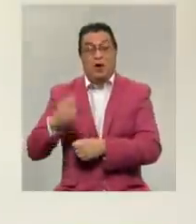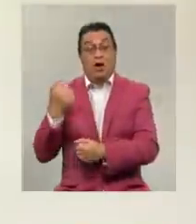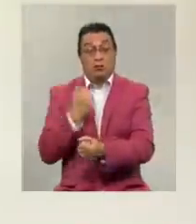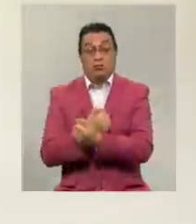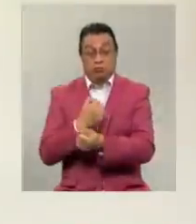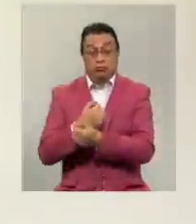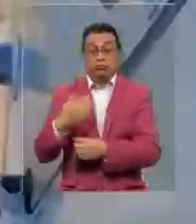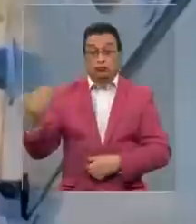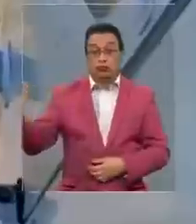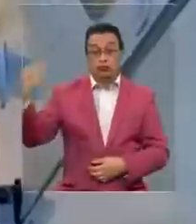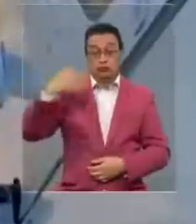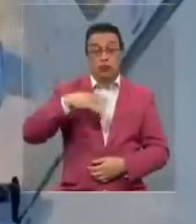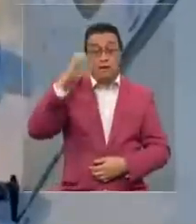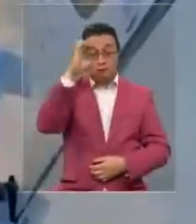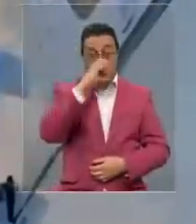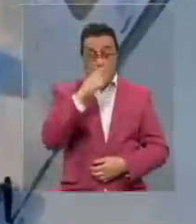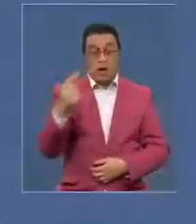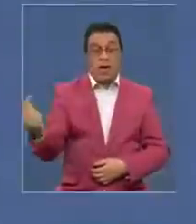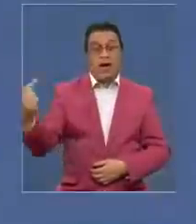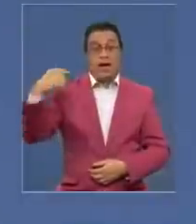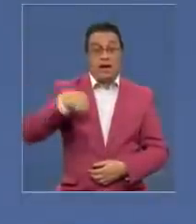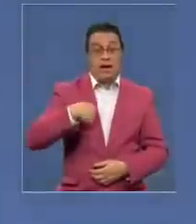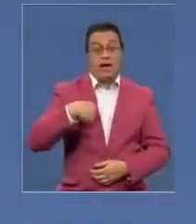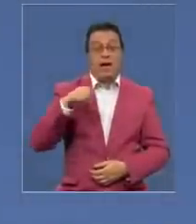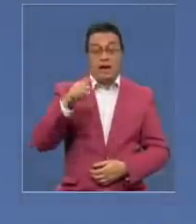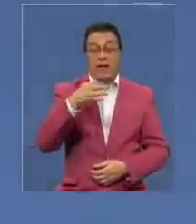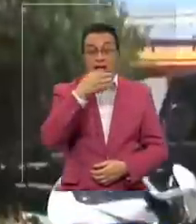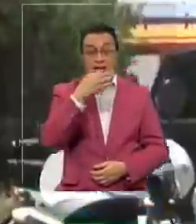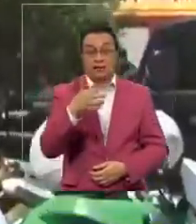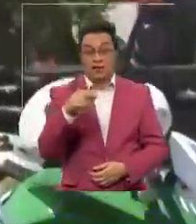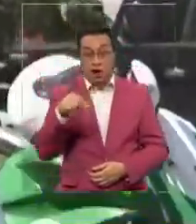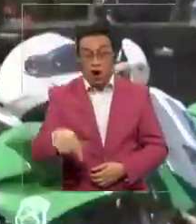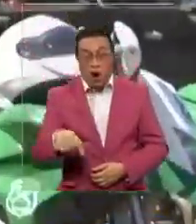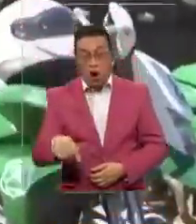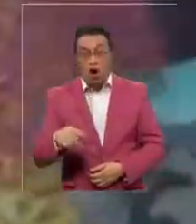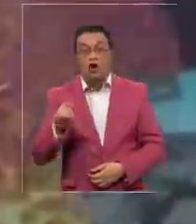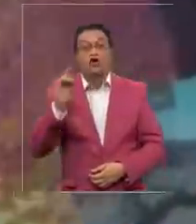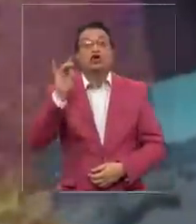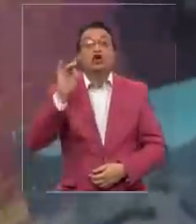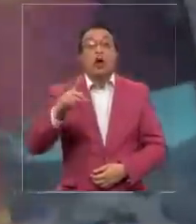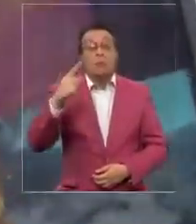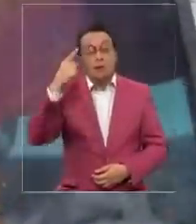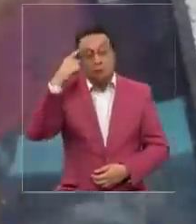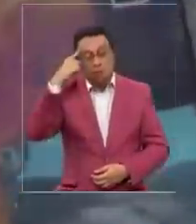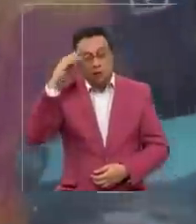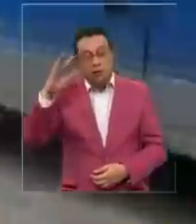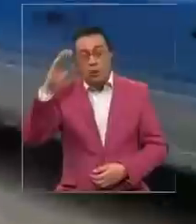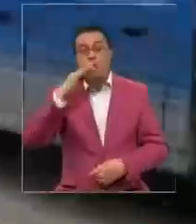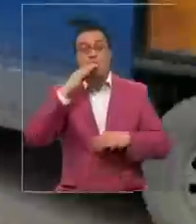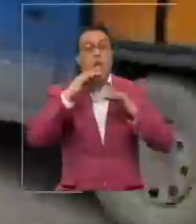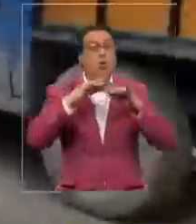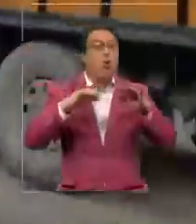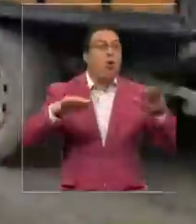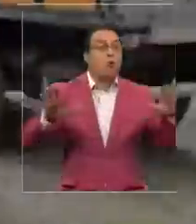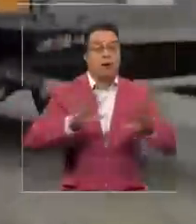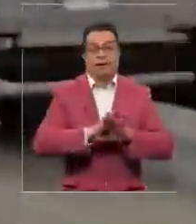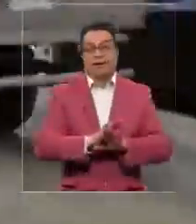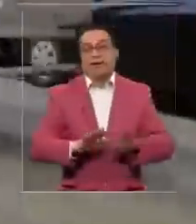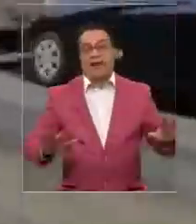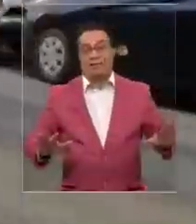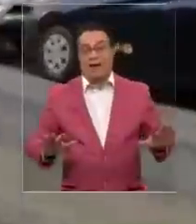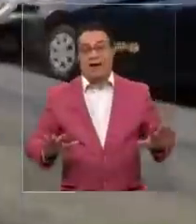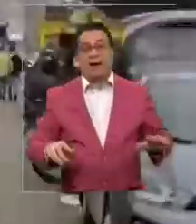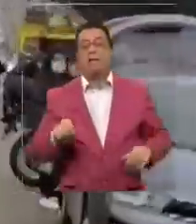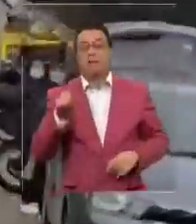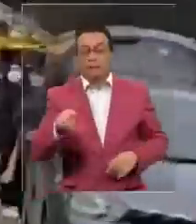incluso en su búsqueda, considerando todos los antecedentes, y dice basados hoy solamente en un rumor. Esto es parte de lo